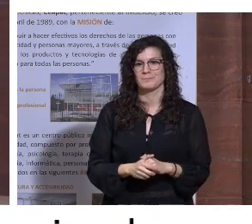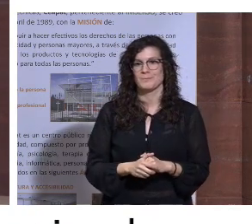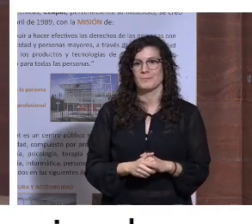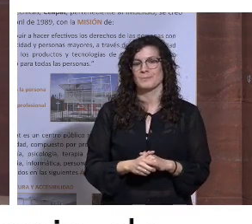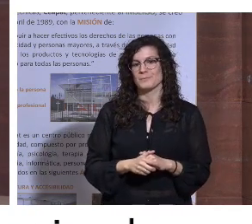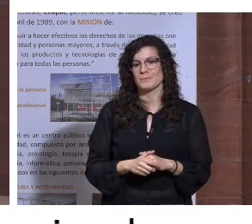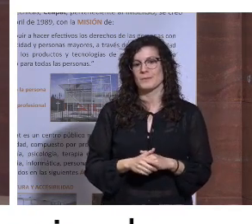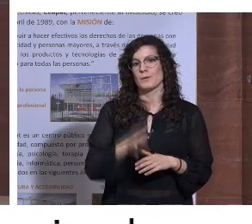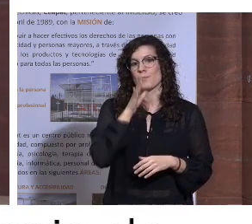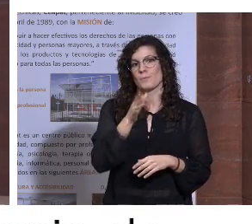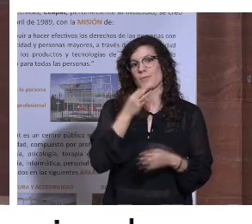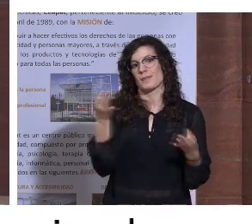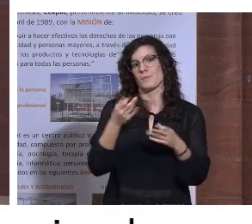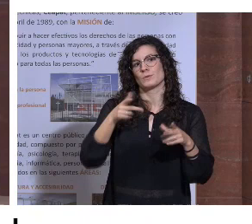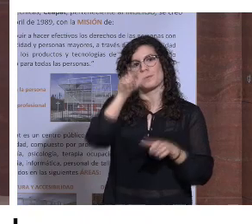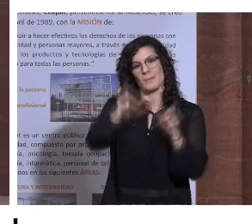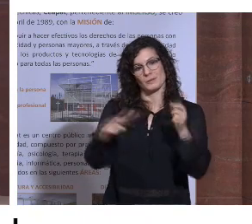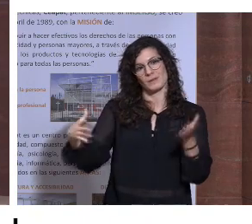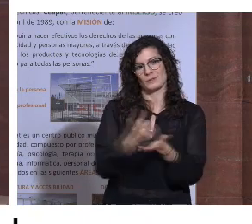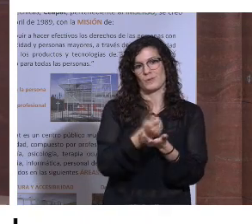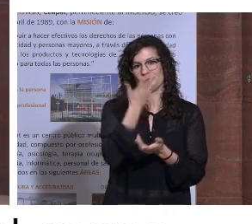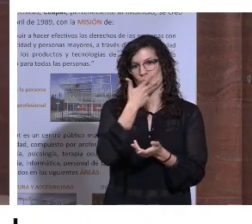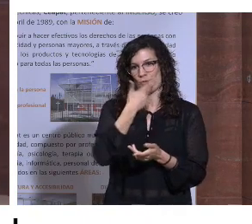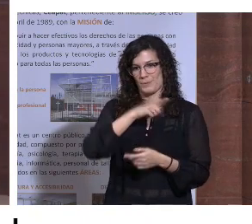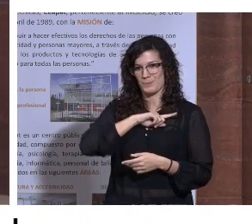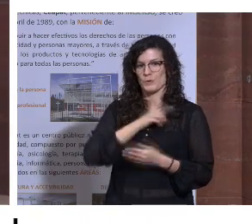por razón de ciudadana española. Muchísimas gracias.